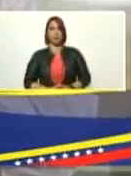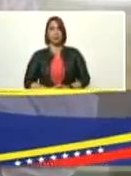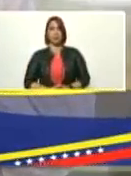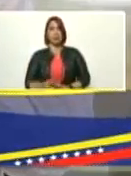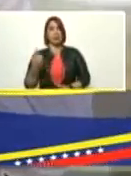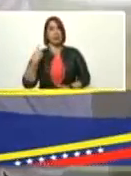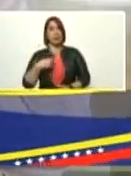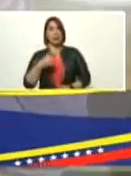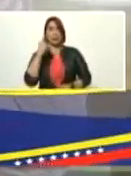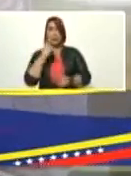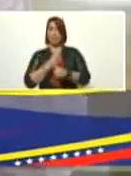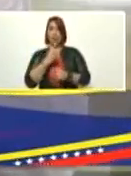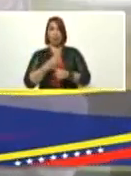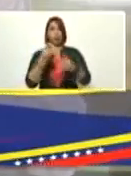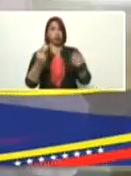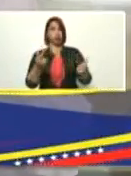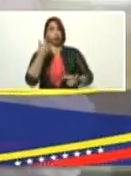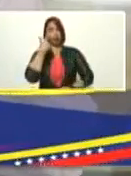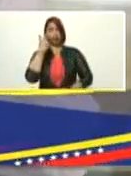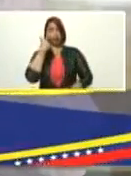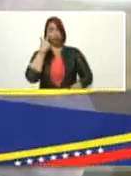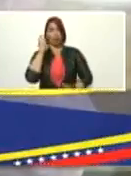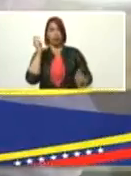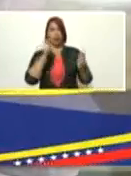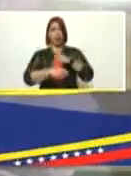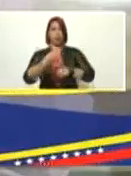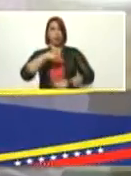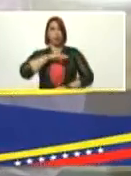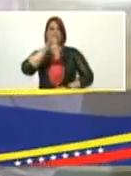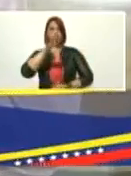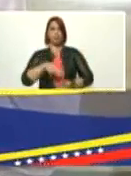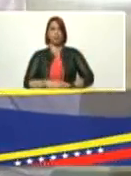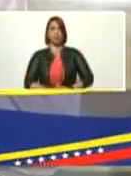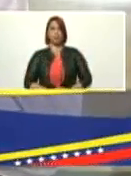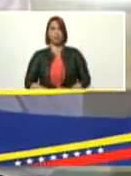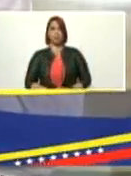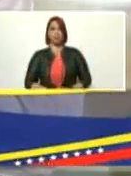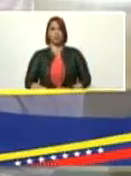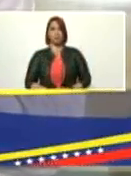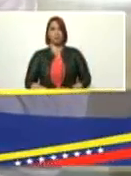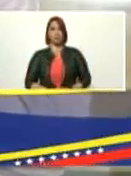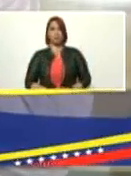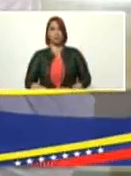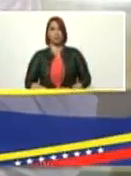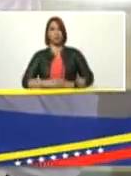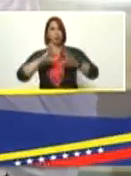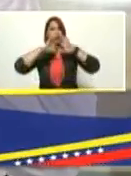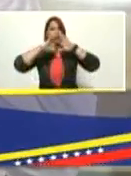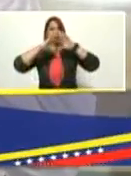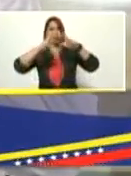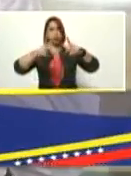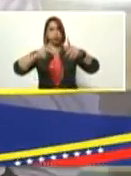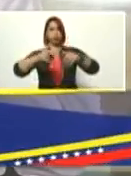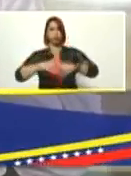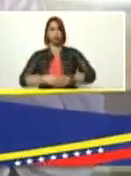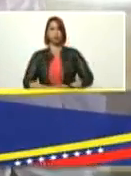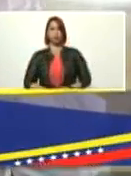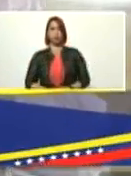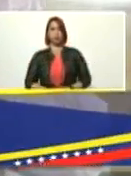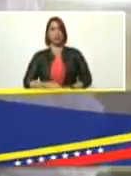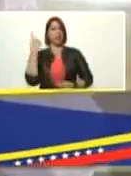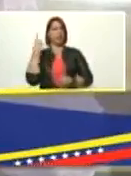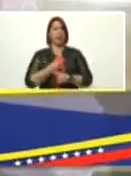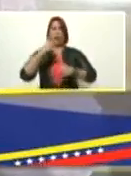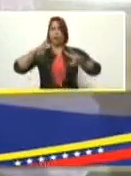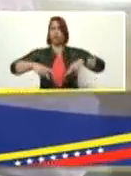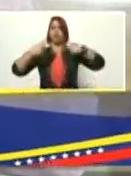Tenemos que estar atentos a los cambios en nuestros países y plantearnos ser